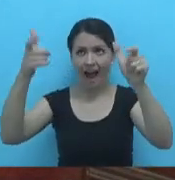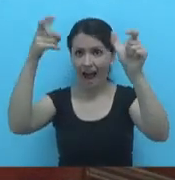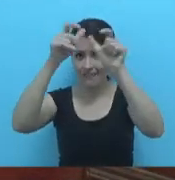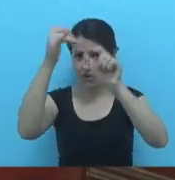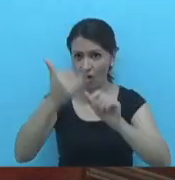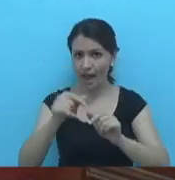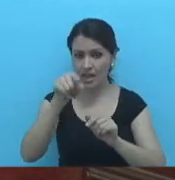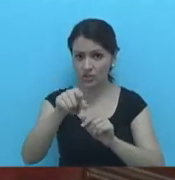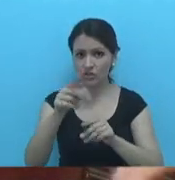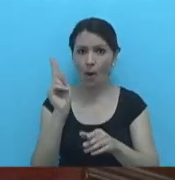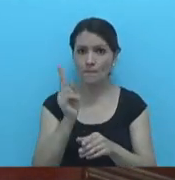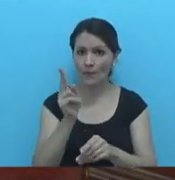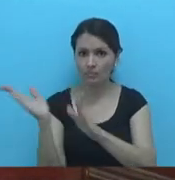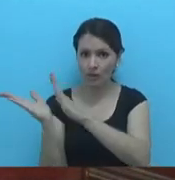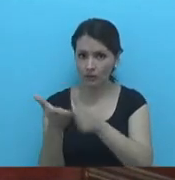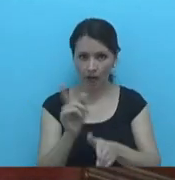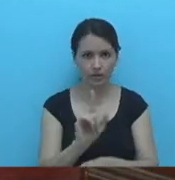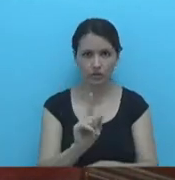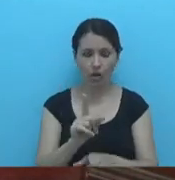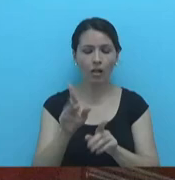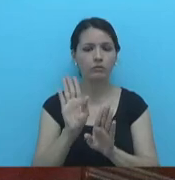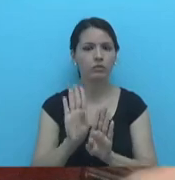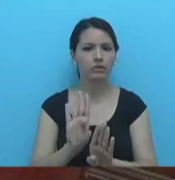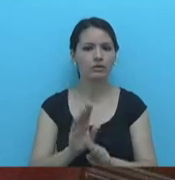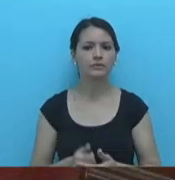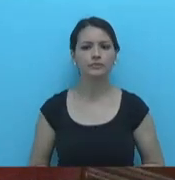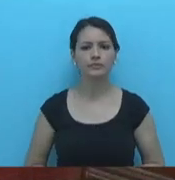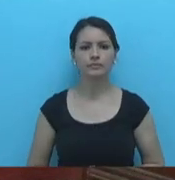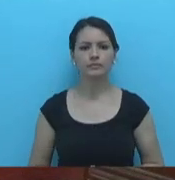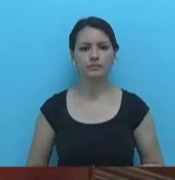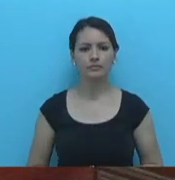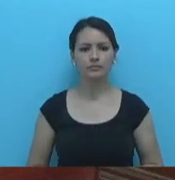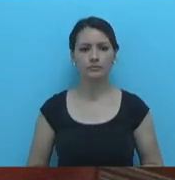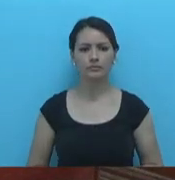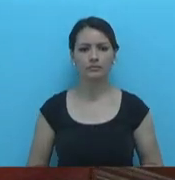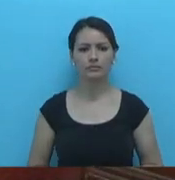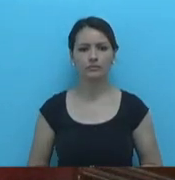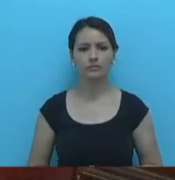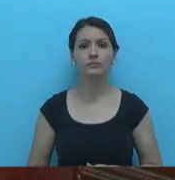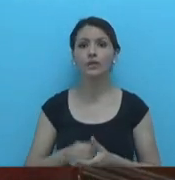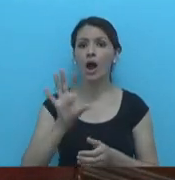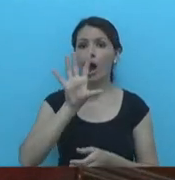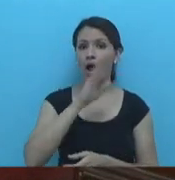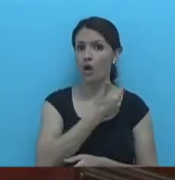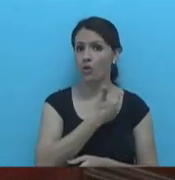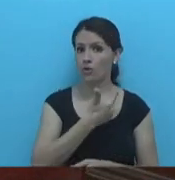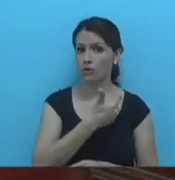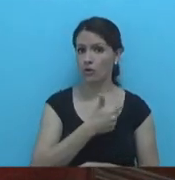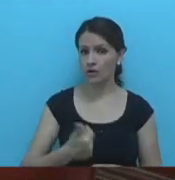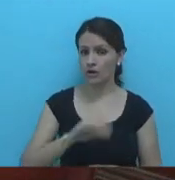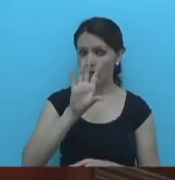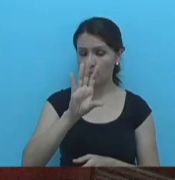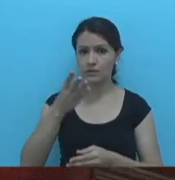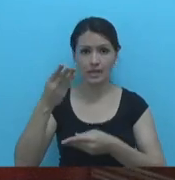Los gastos que demande la presente acción se imputarán a las partidas correspondientes del presupuesto general de la provincia, autorizándose